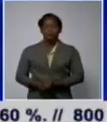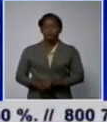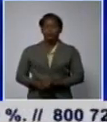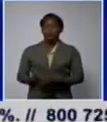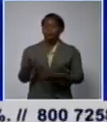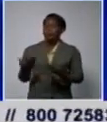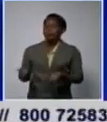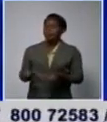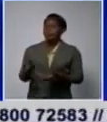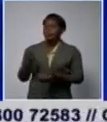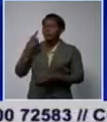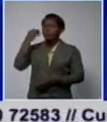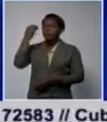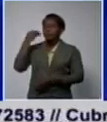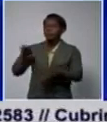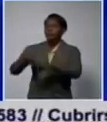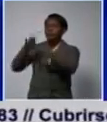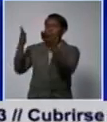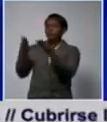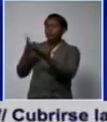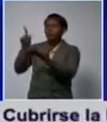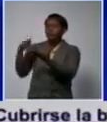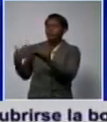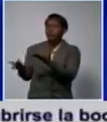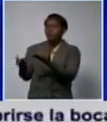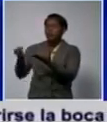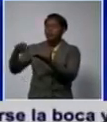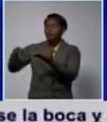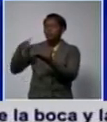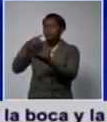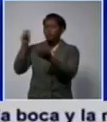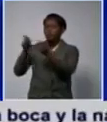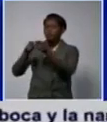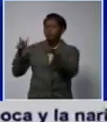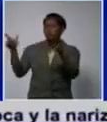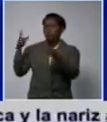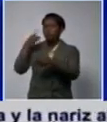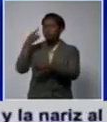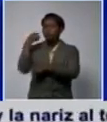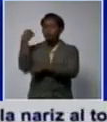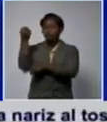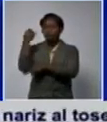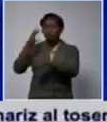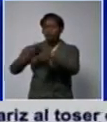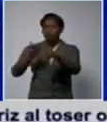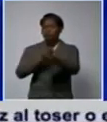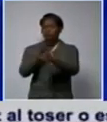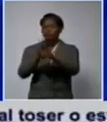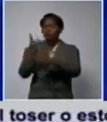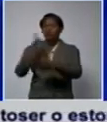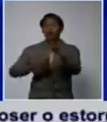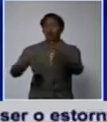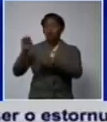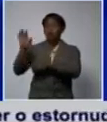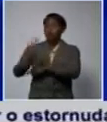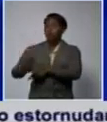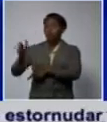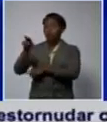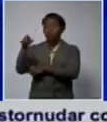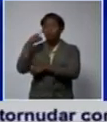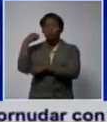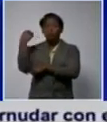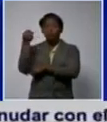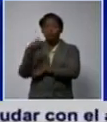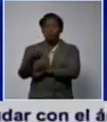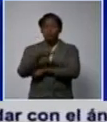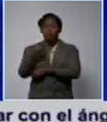el mundo las cifras siguen disparadas en algunos continentes, incluso en Europa. Sí. Estuve revisando